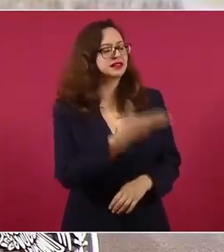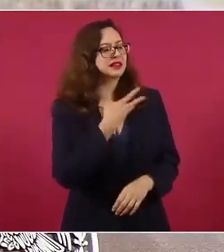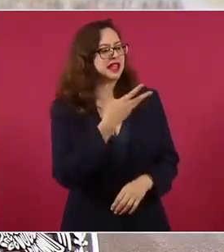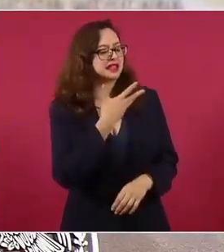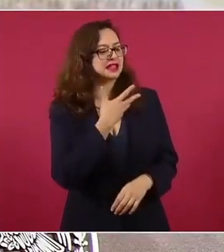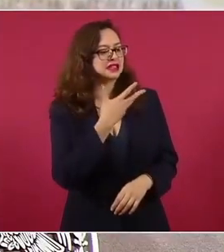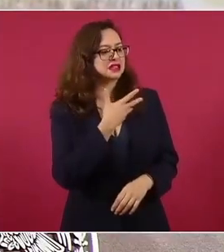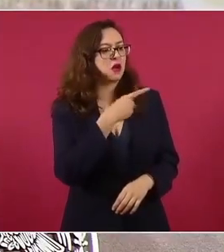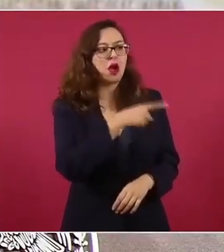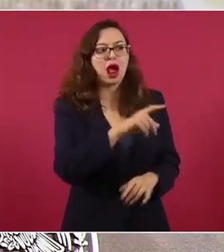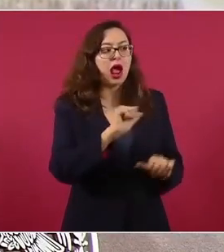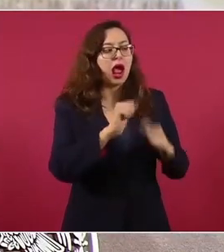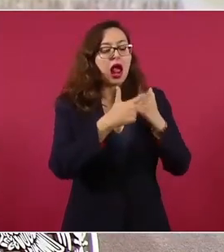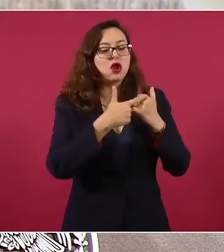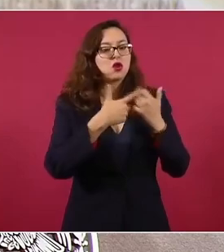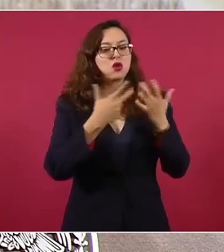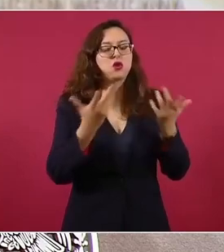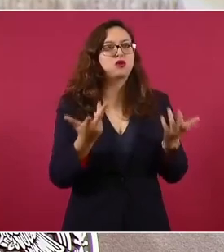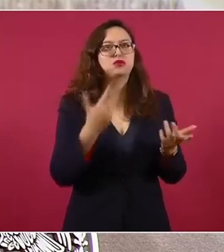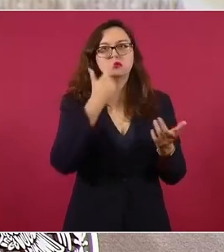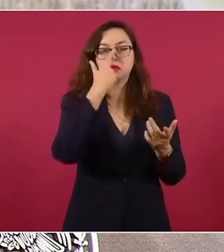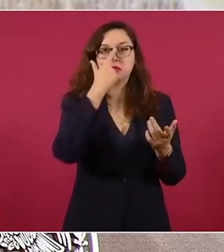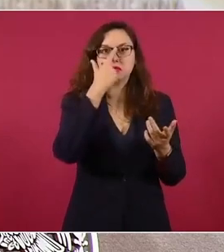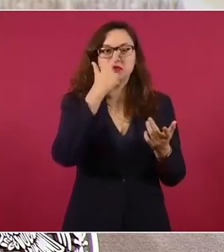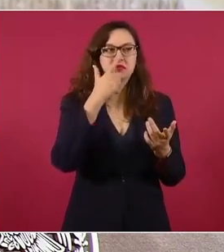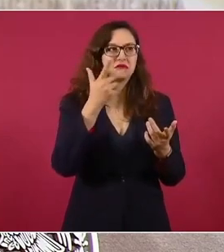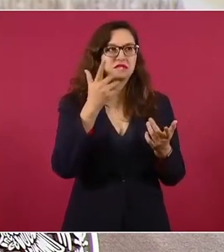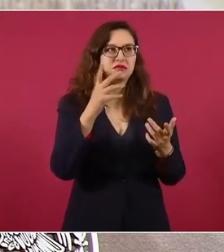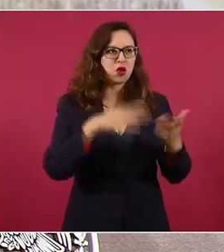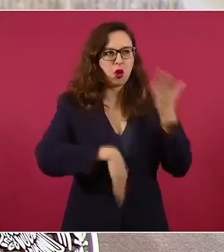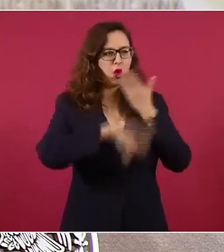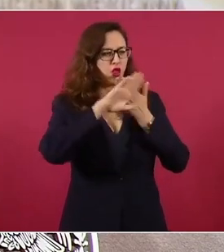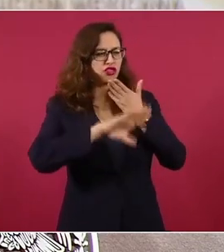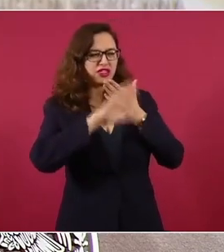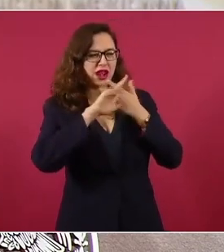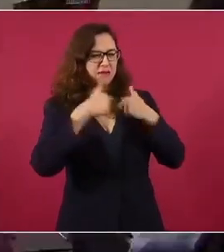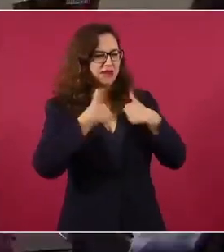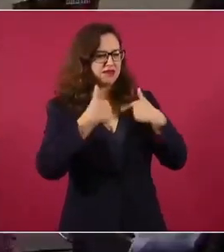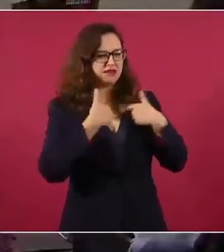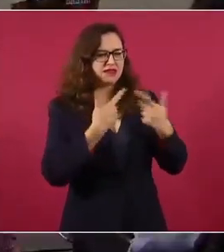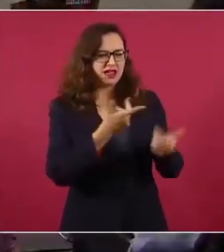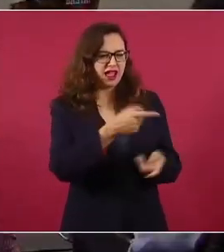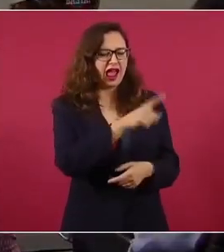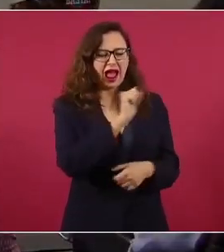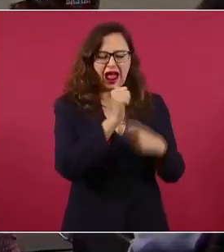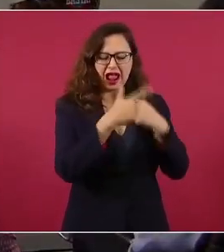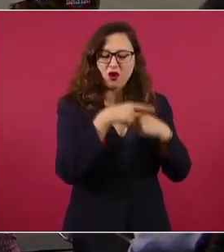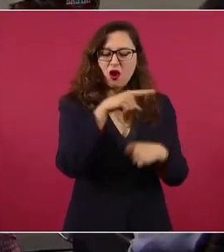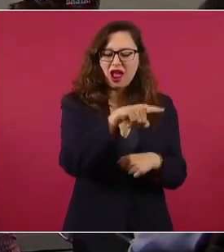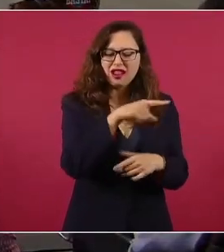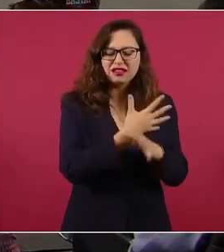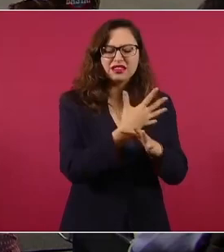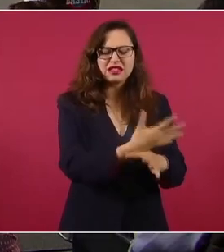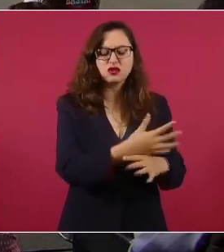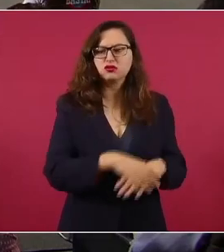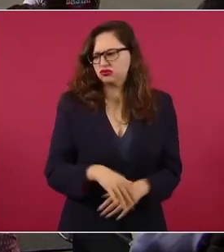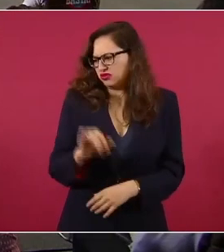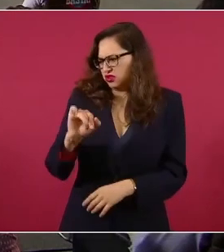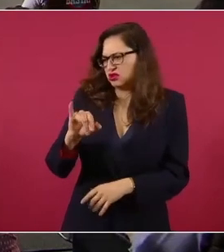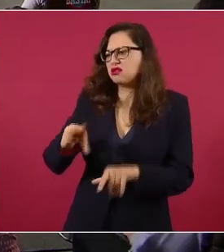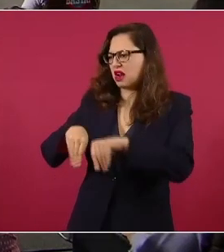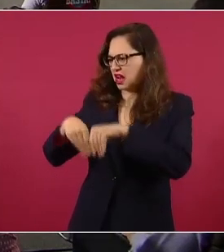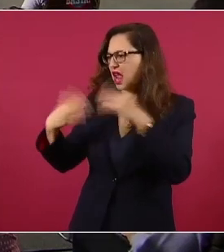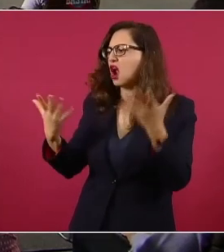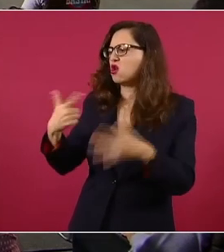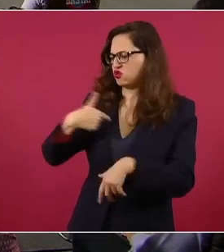o que se arrepiente de no haberme desaforado? Pero hay uno que dice, ¿por cómo no voy a cargar los dados?